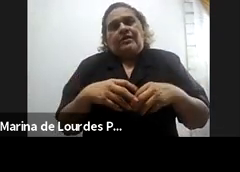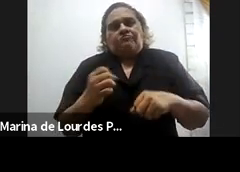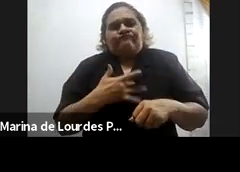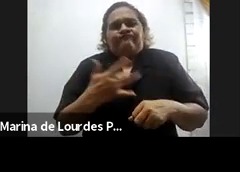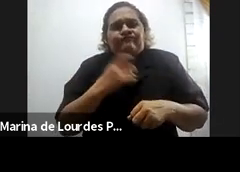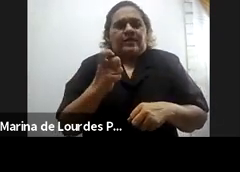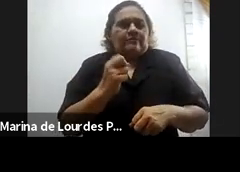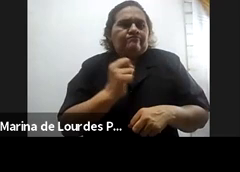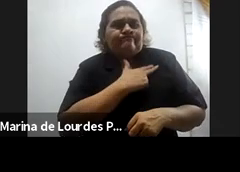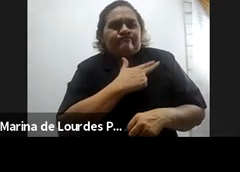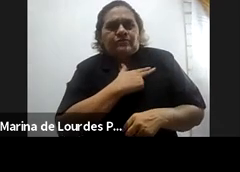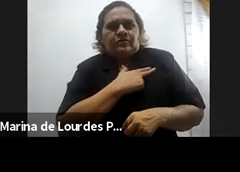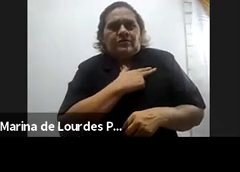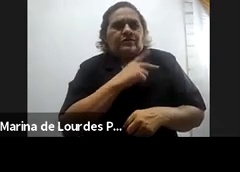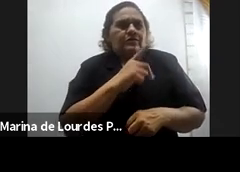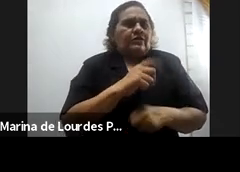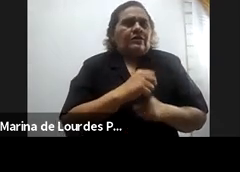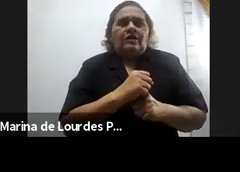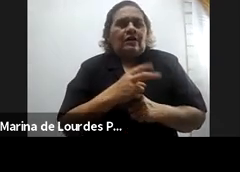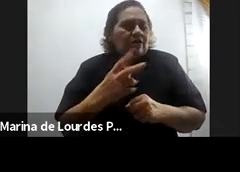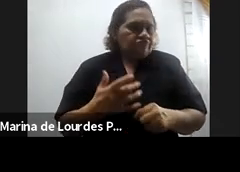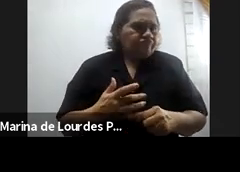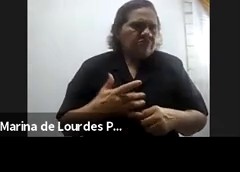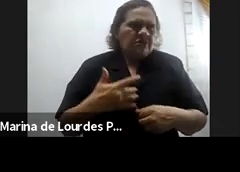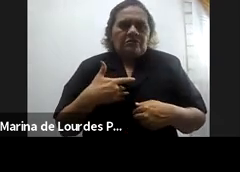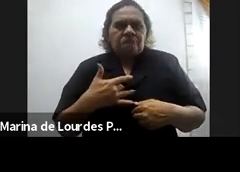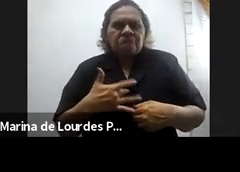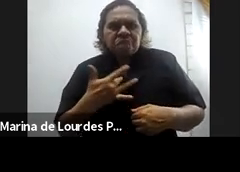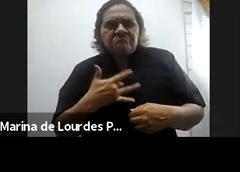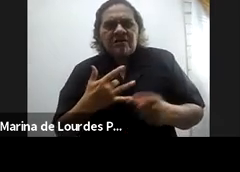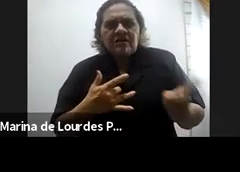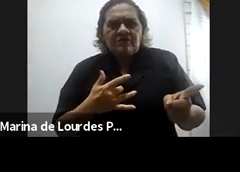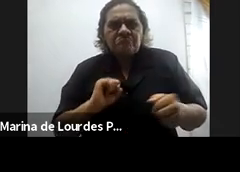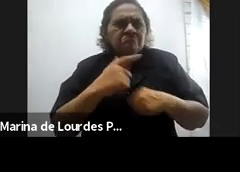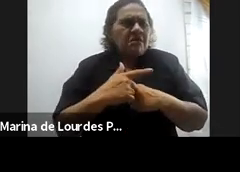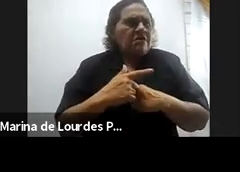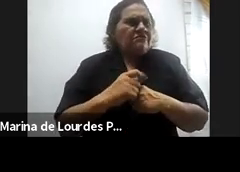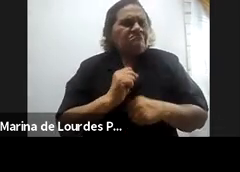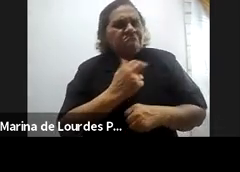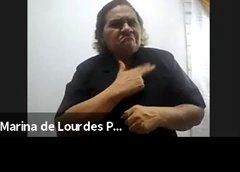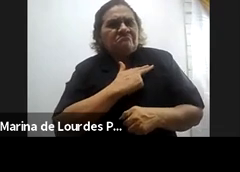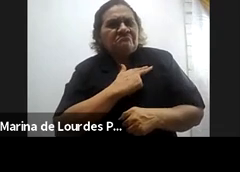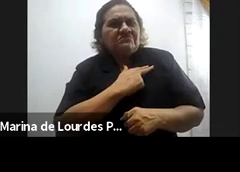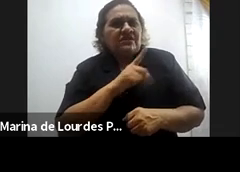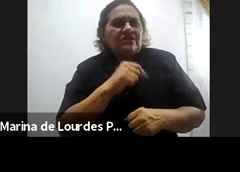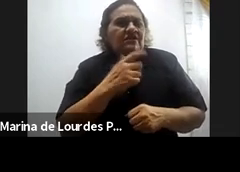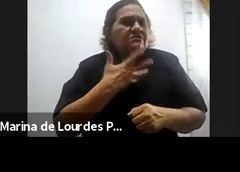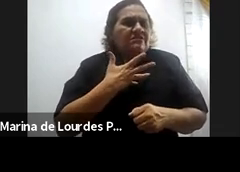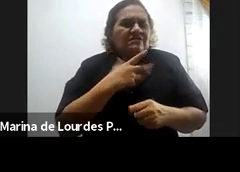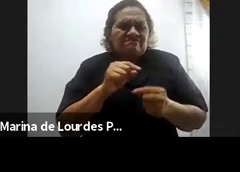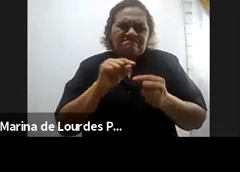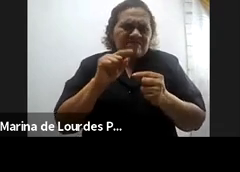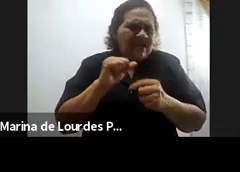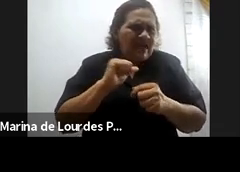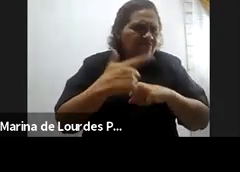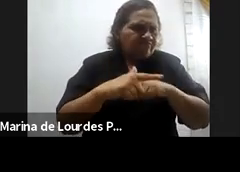mejor para una persona sin diabetes, pues enseguida, ¿no? Sentimos cuando algo nos lastima o si tenemos por ahí algún pellejito o algo,